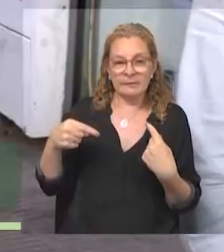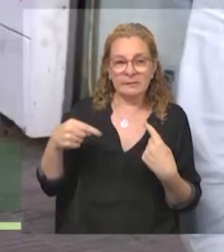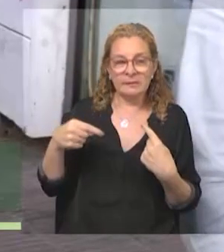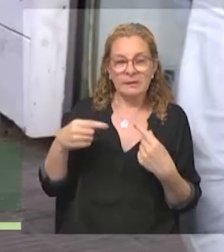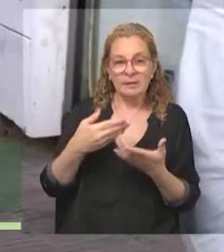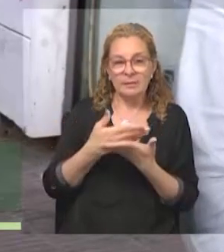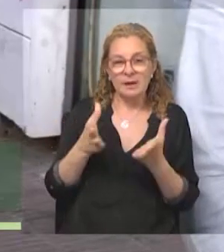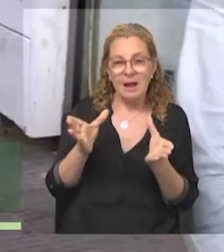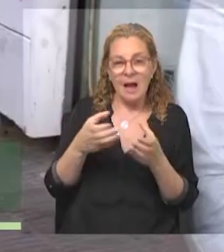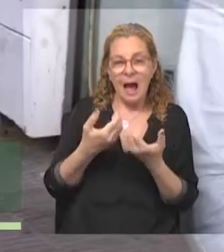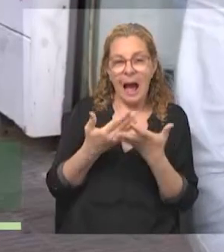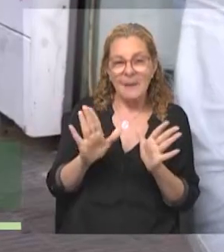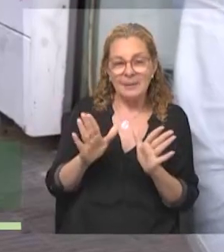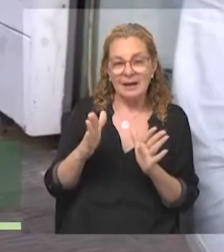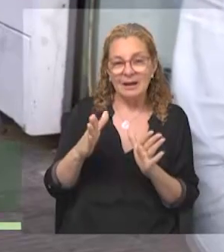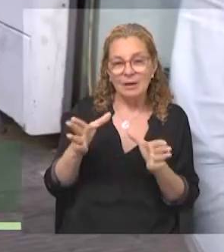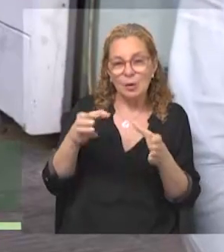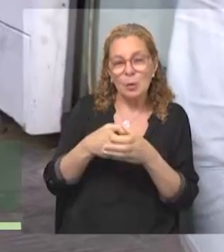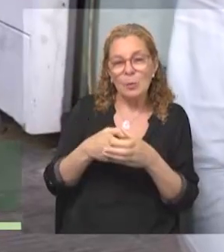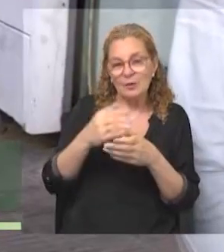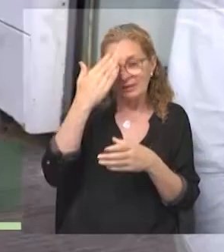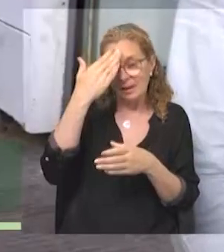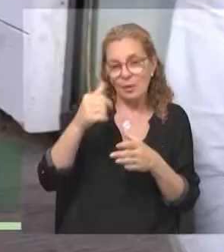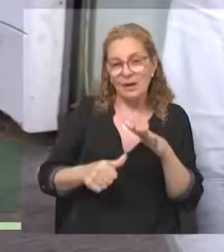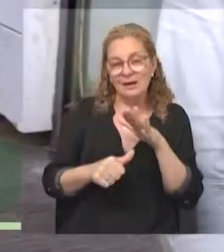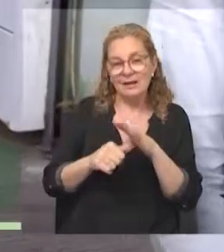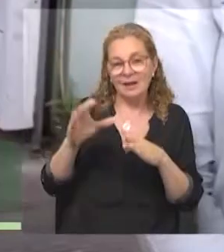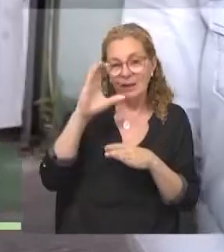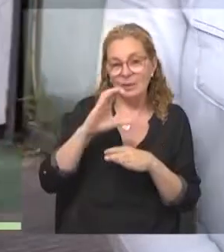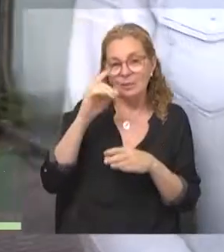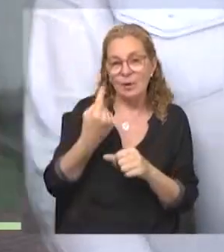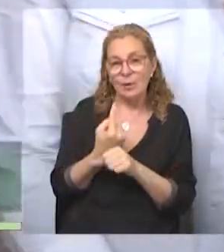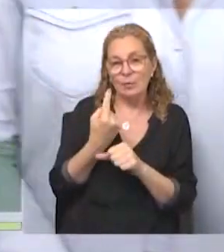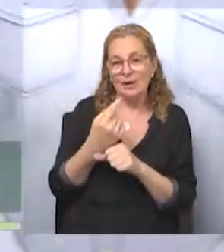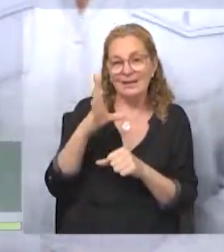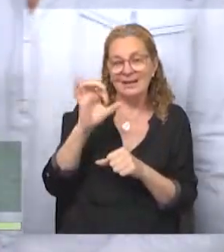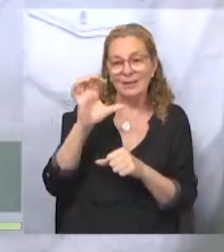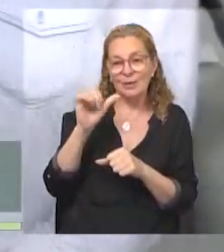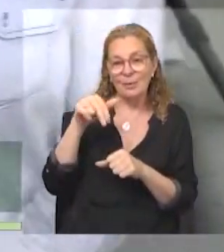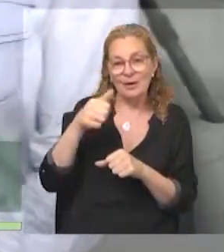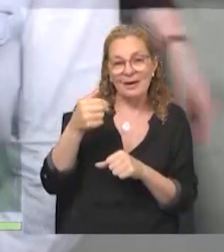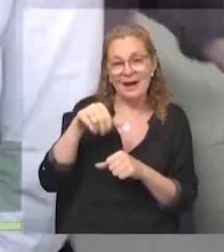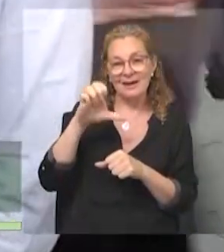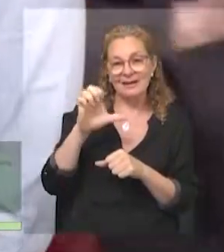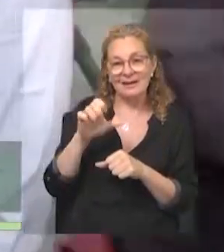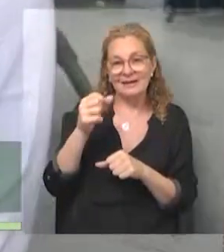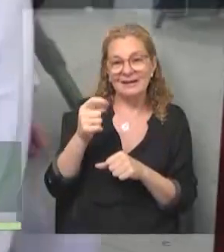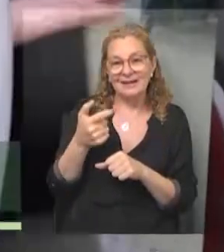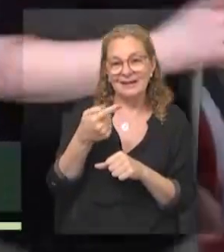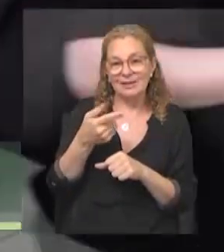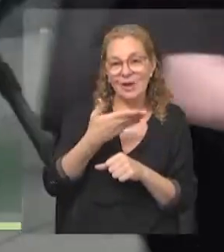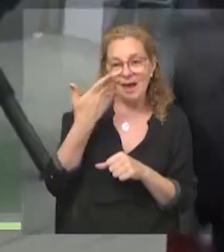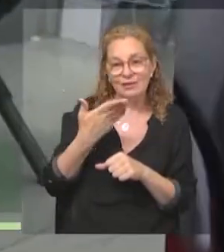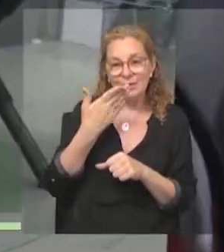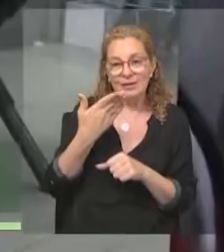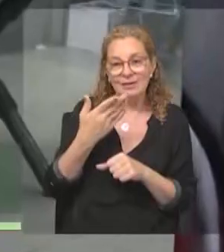amplia el sector del frente amplio que lidera Carolina Cos y nos encontramos con una de sus representantes la senadora Silvia nane Silvia recién En este acto que tiene que